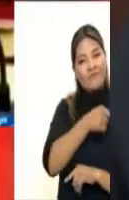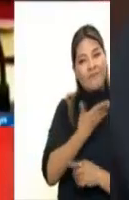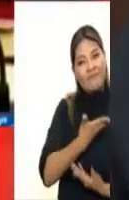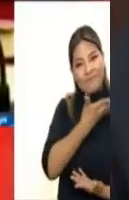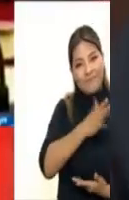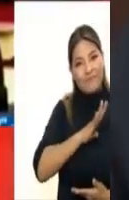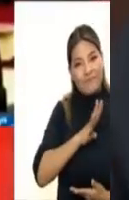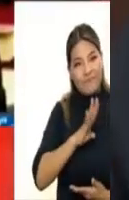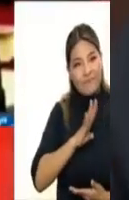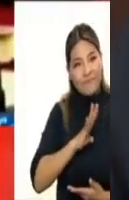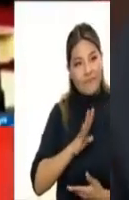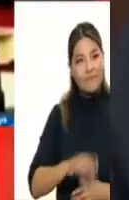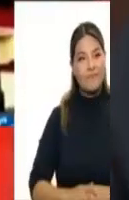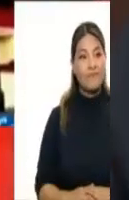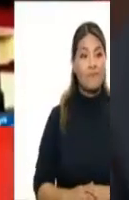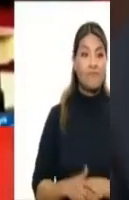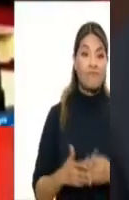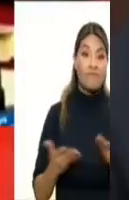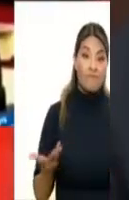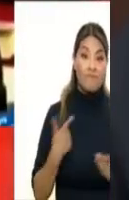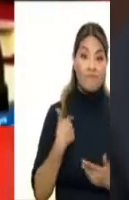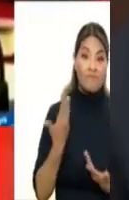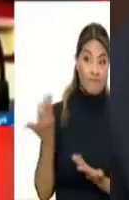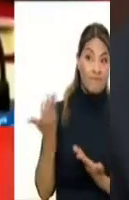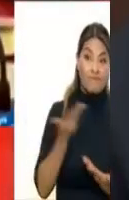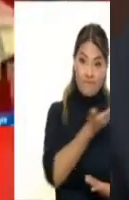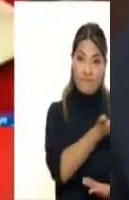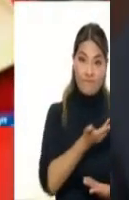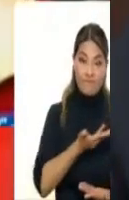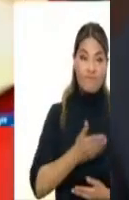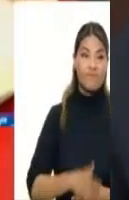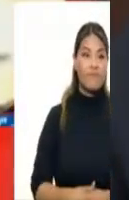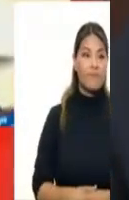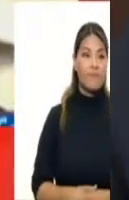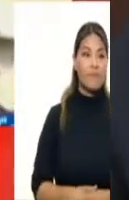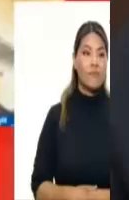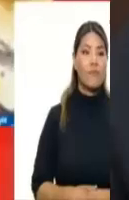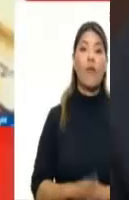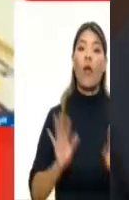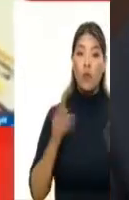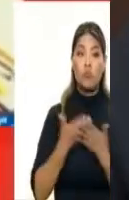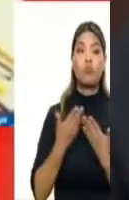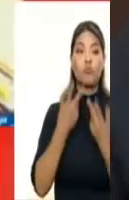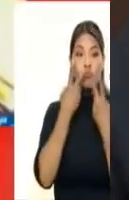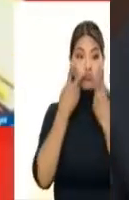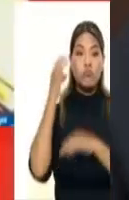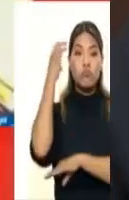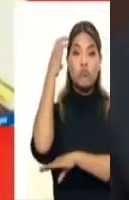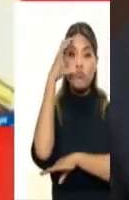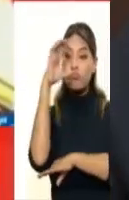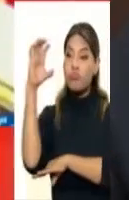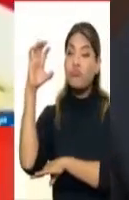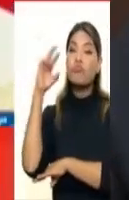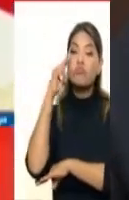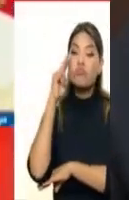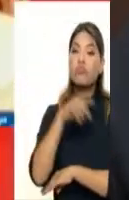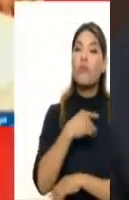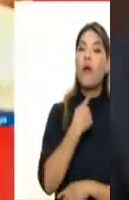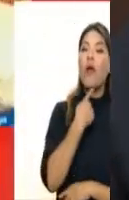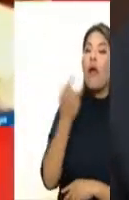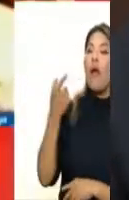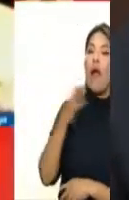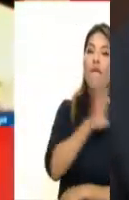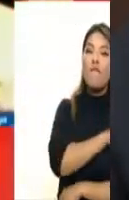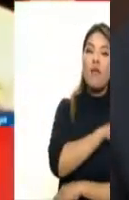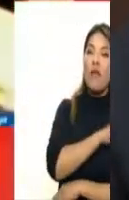palabras, pero bueno, es lo que Bueno, ha se va a sucedido. verificar. Yo también quiero ver las cámaras. Claro. Quiero ver si el fiscal ha hecho un